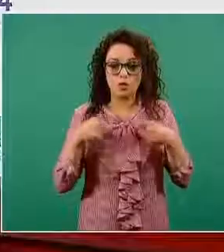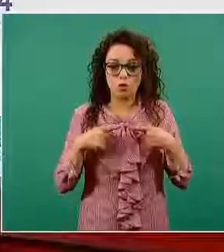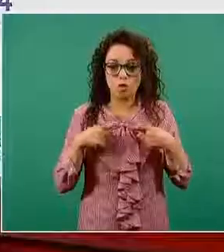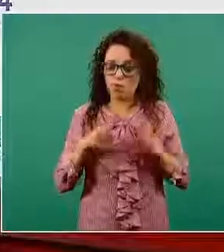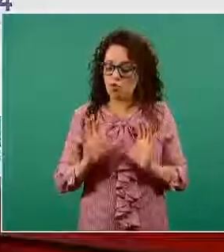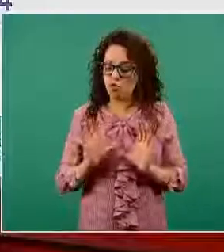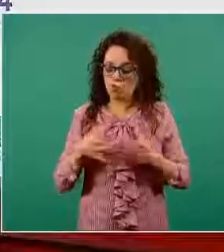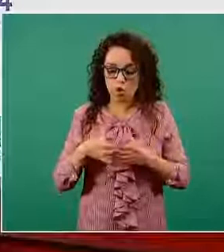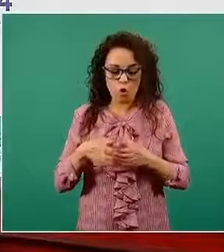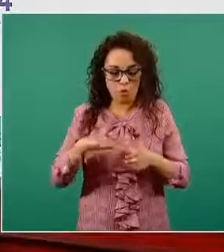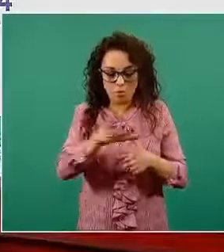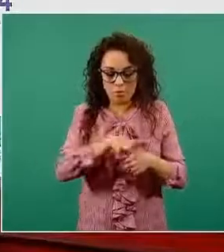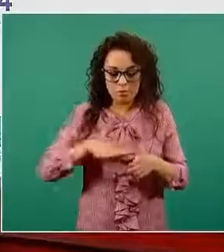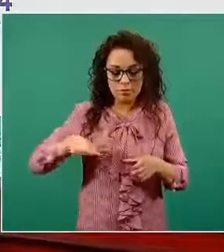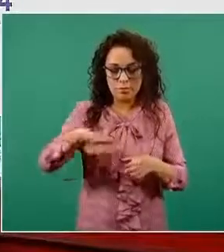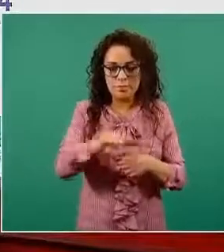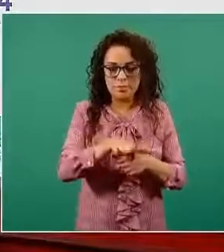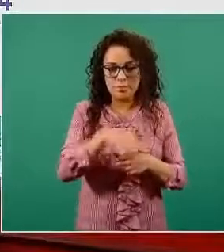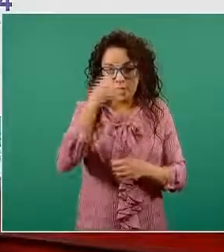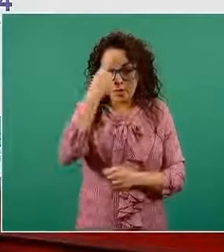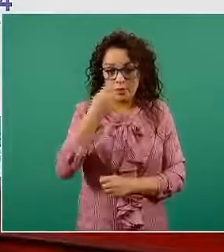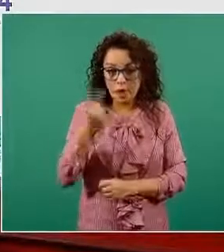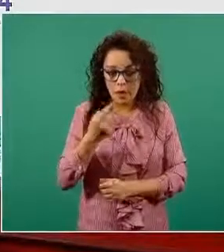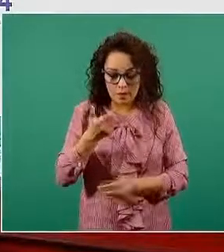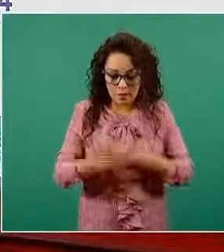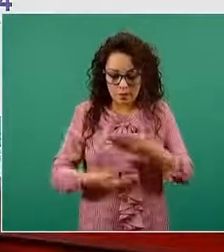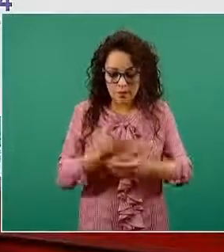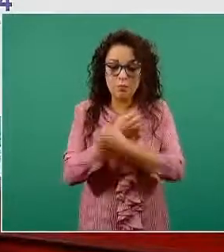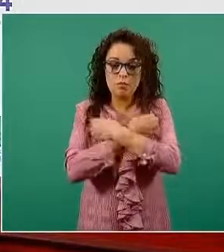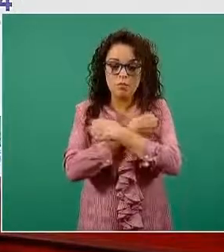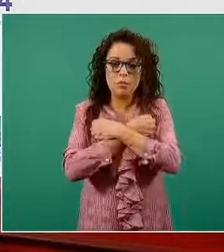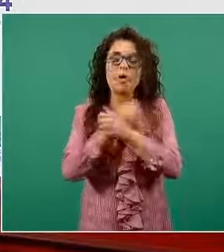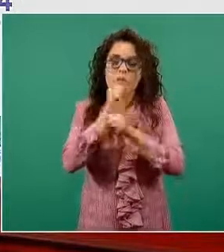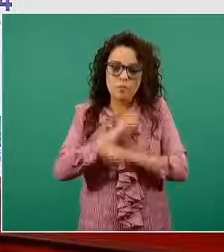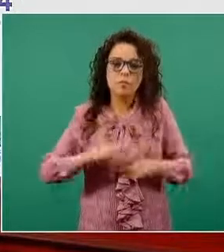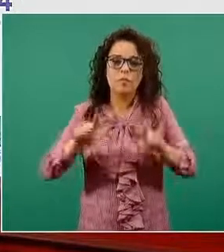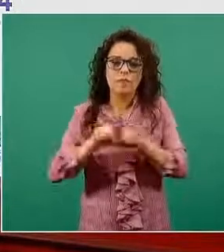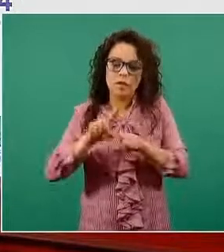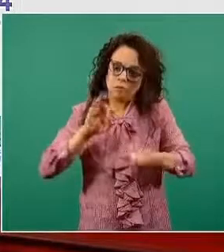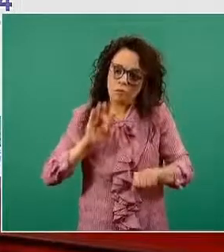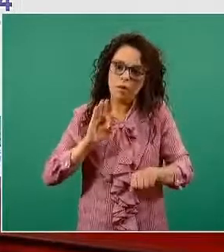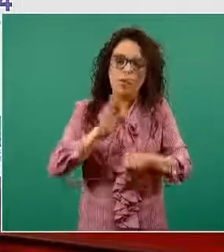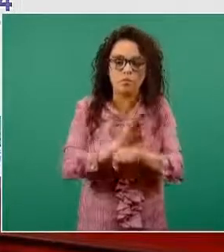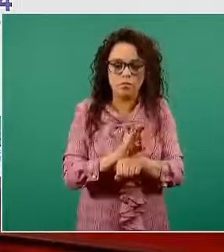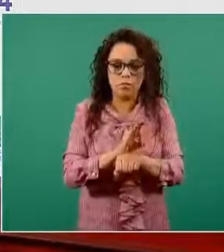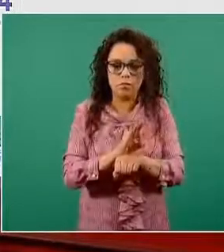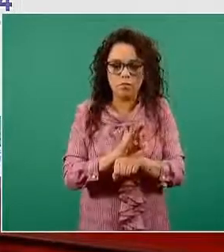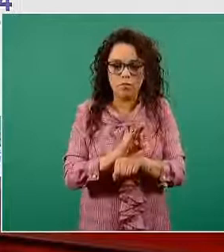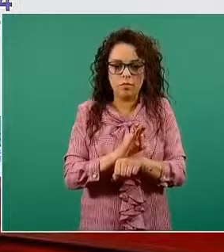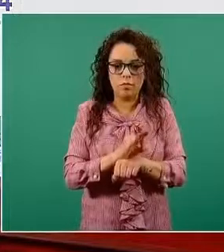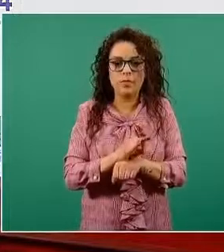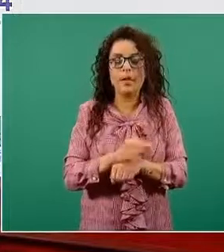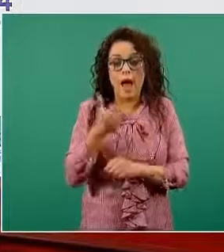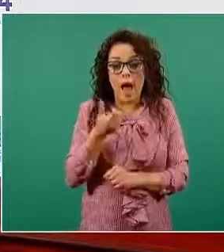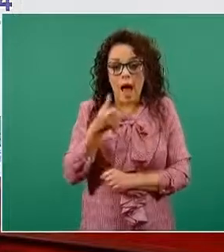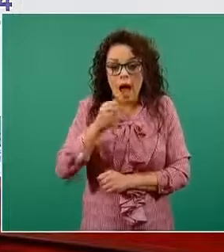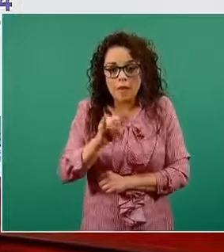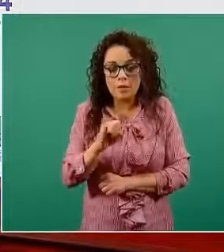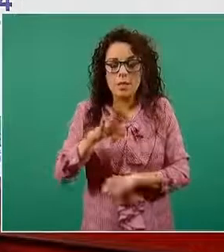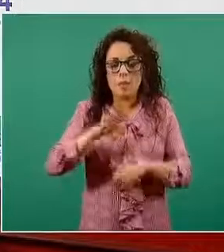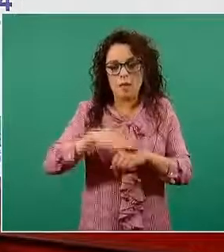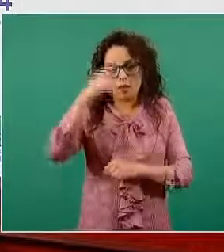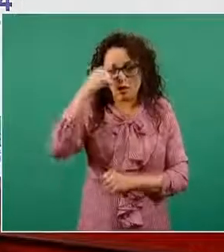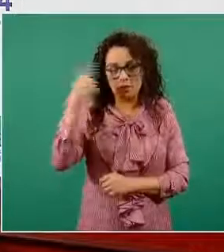conjunto para proteger los servicios educativos y facilitar el retorno a la